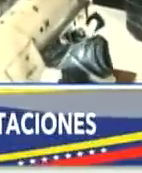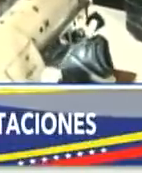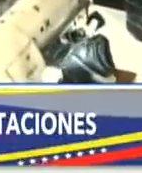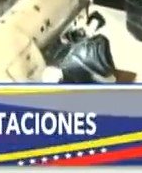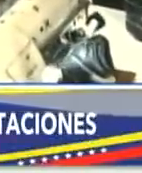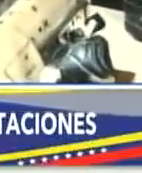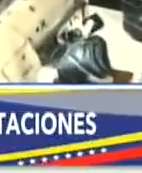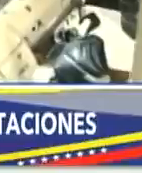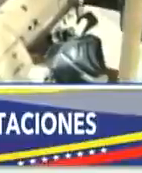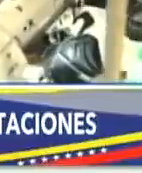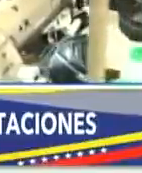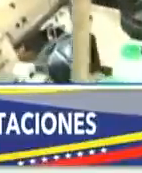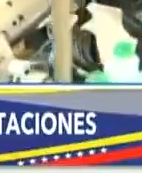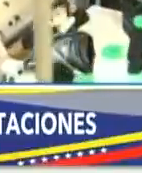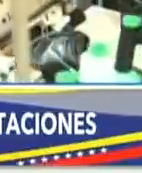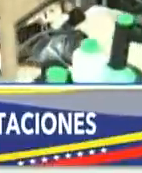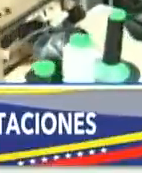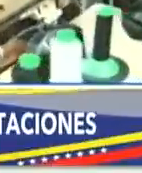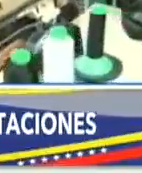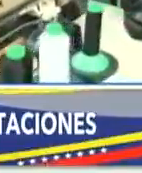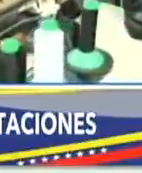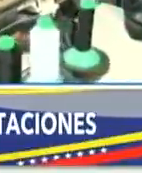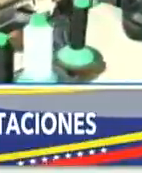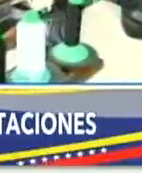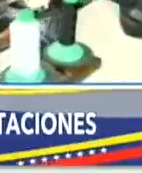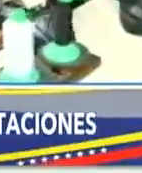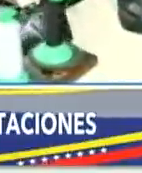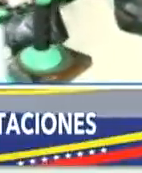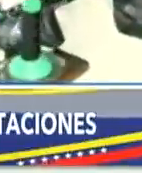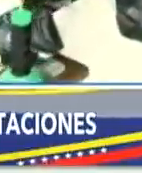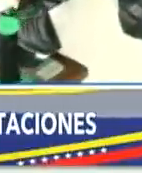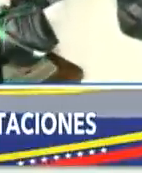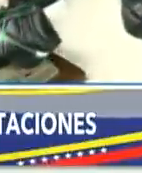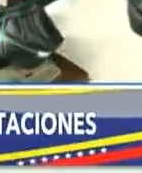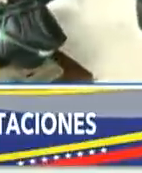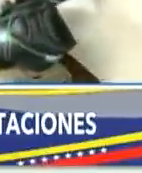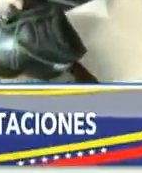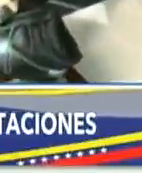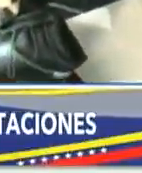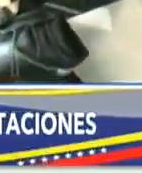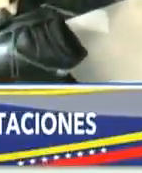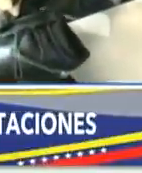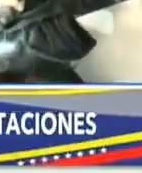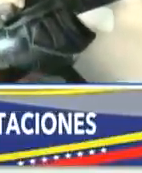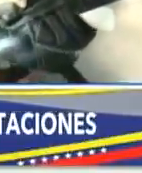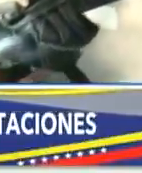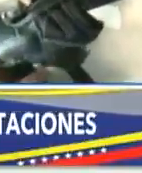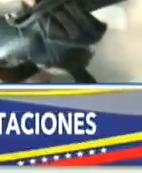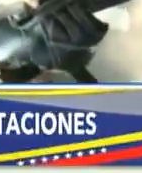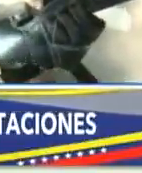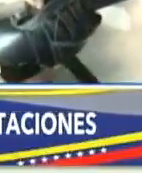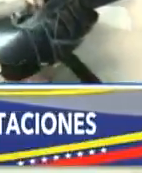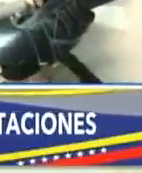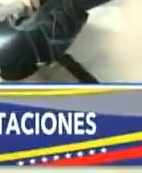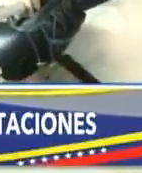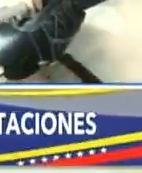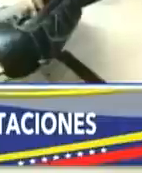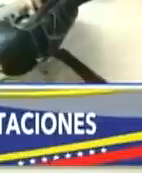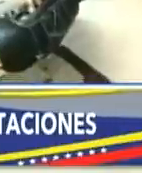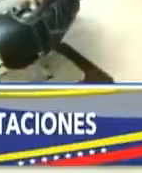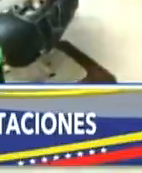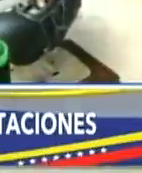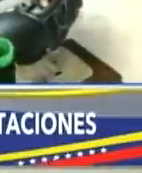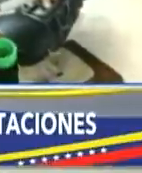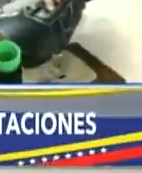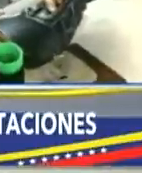para comprar repuestos, capital fresco para mejorar los ingresos de los trabajadores y las trabajadoras. ¿Ah?